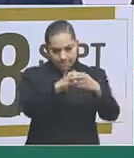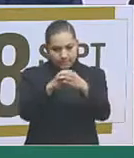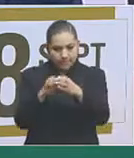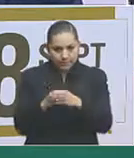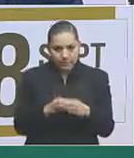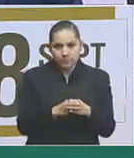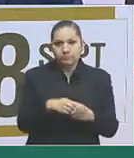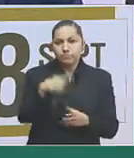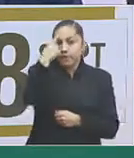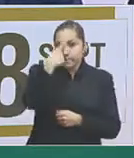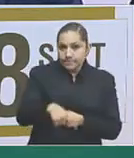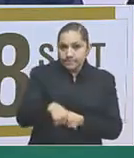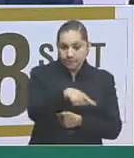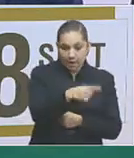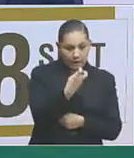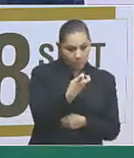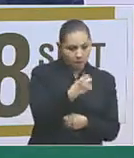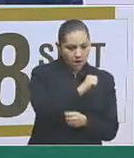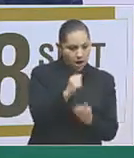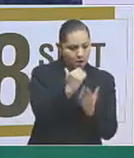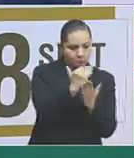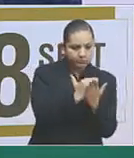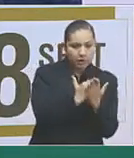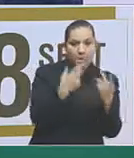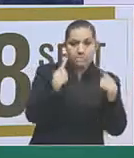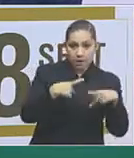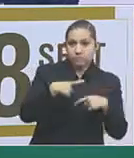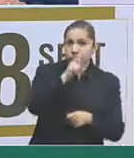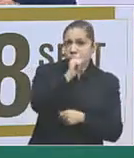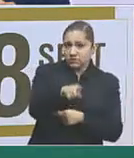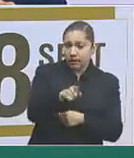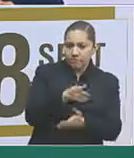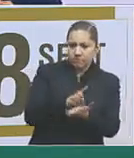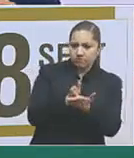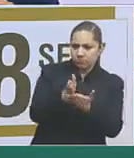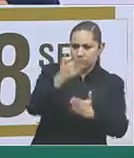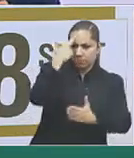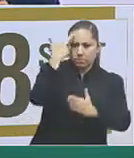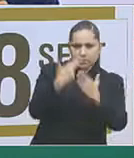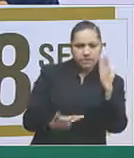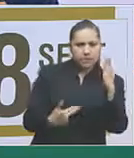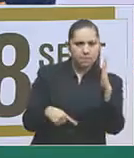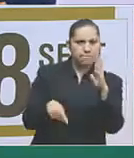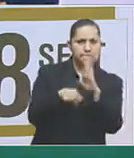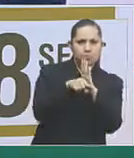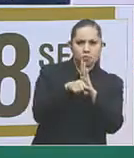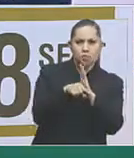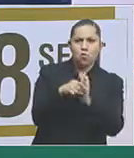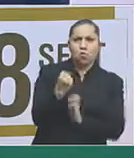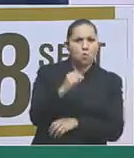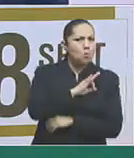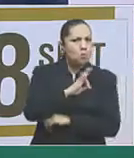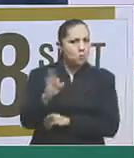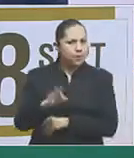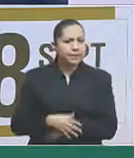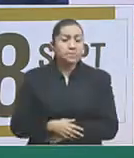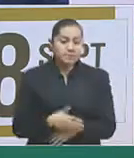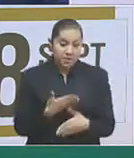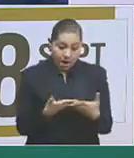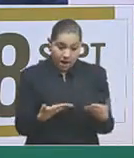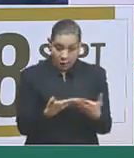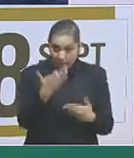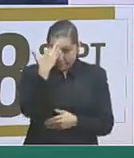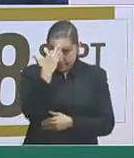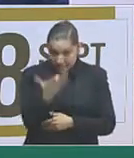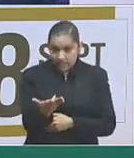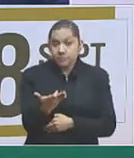infames de destrucción del honor de las personas también sucede hoy nos encontramos en lo que yo llamaría la